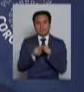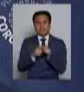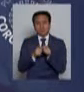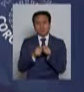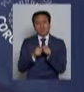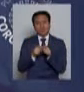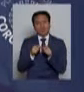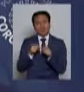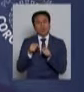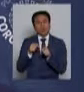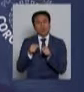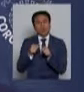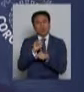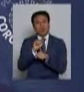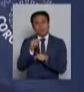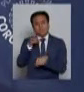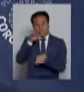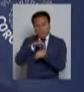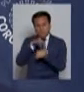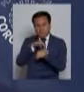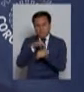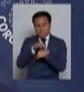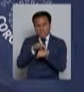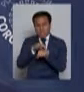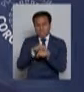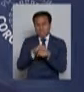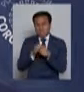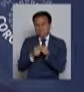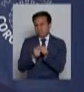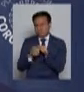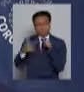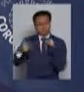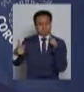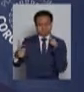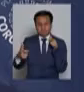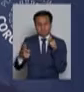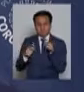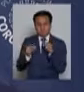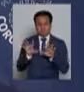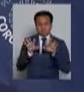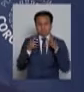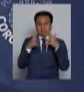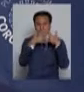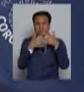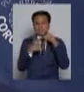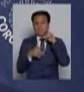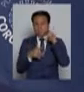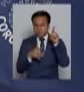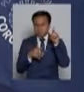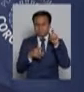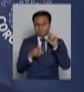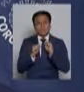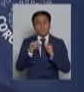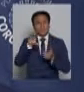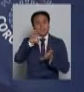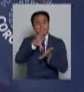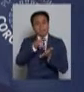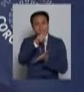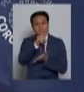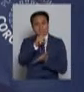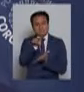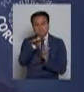de enfermedad, sobre todo la violencia con la que se ha presentado en Estados Unidos, dicho país ha